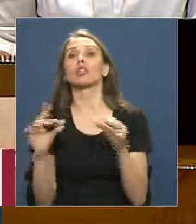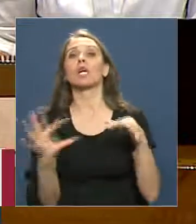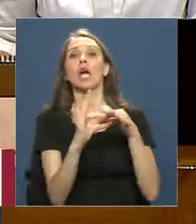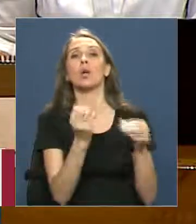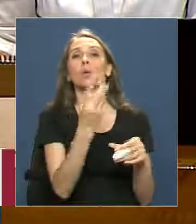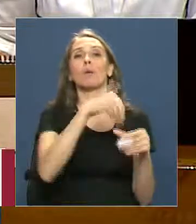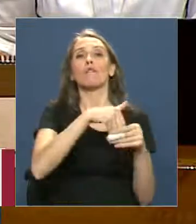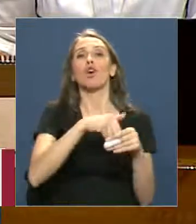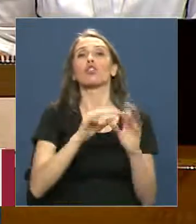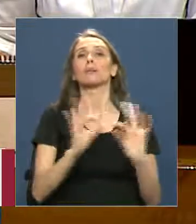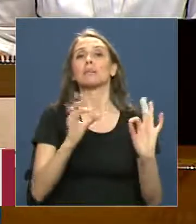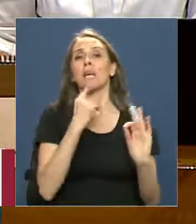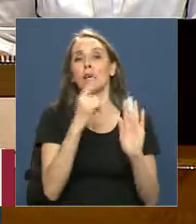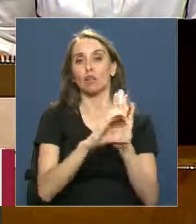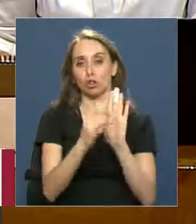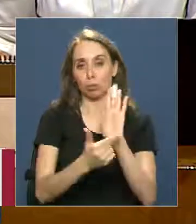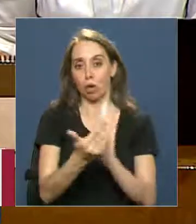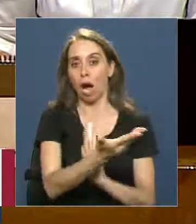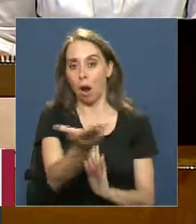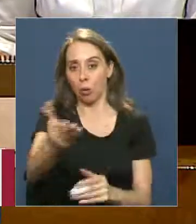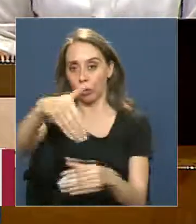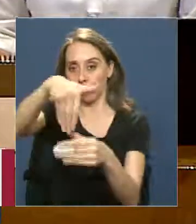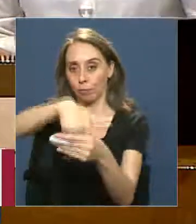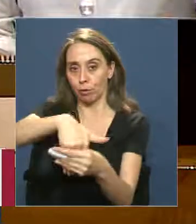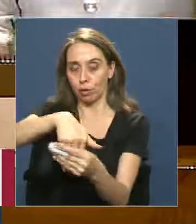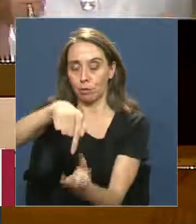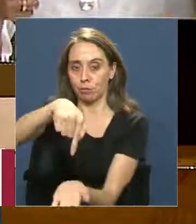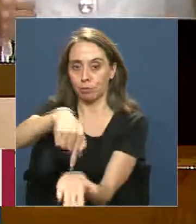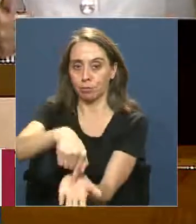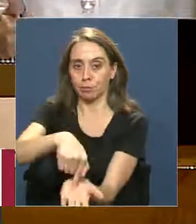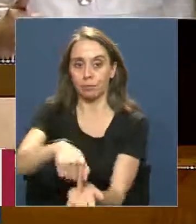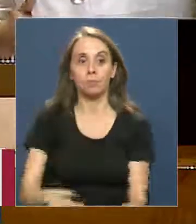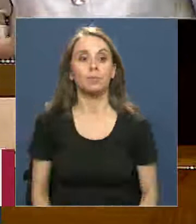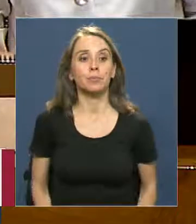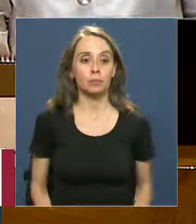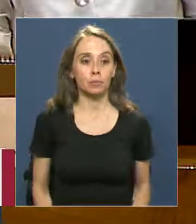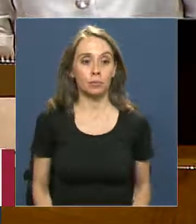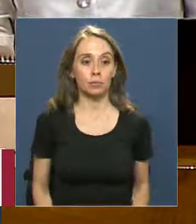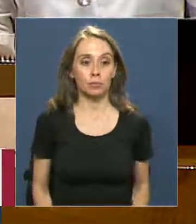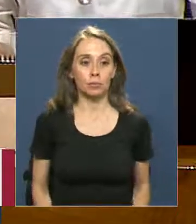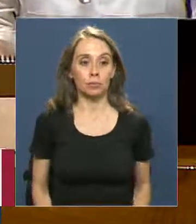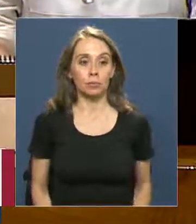entonces, señoras y señores. En votación.